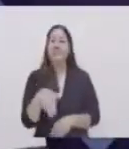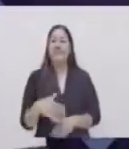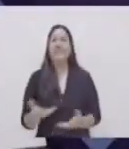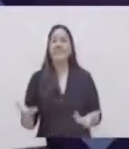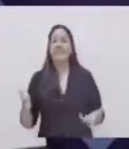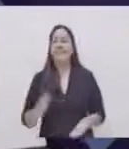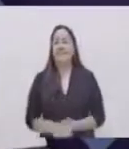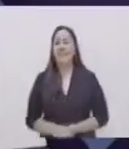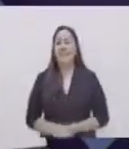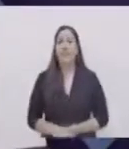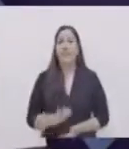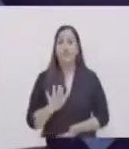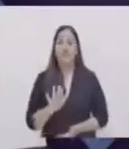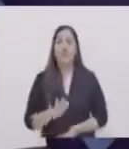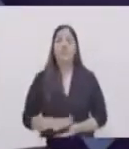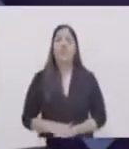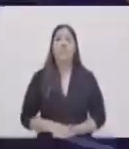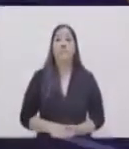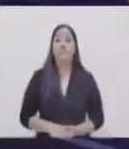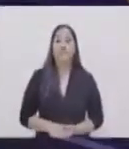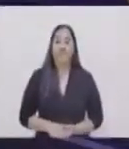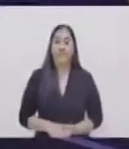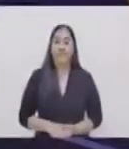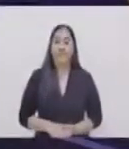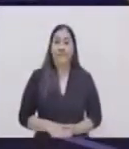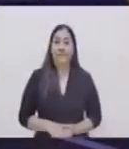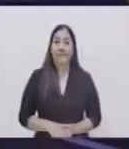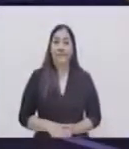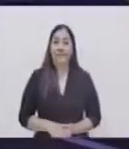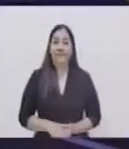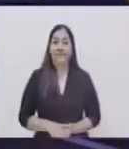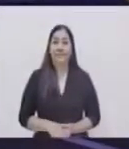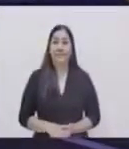Muy sencilla, vamos a decir acá.